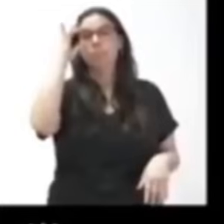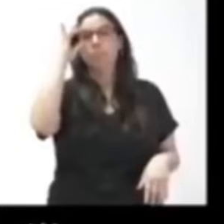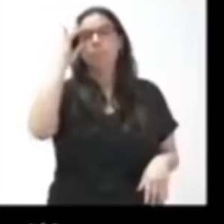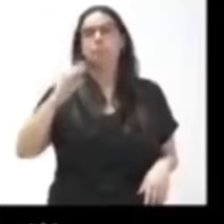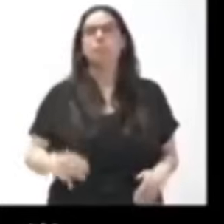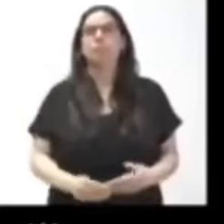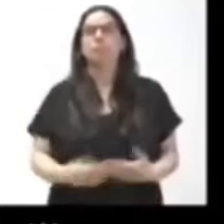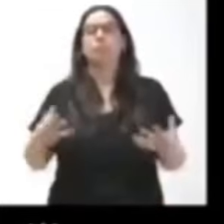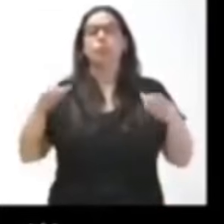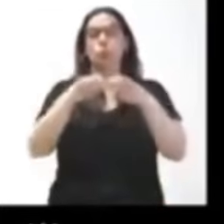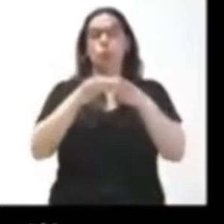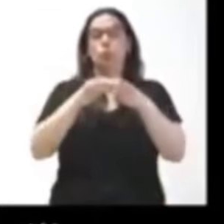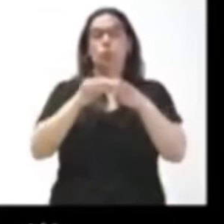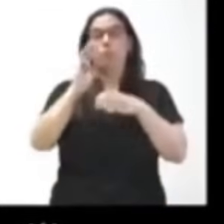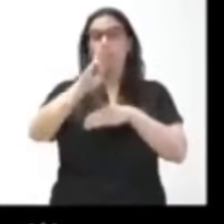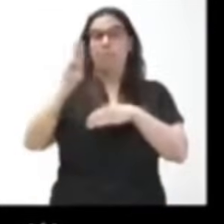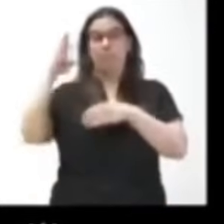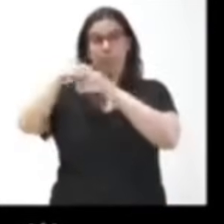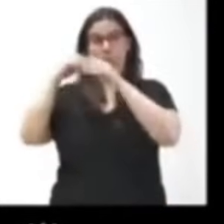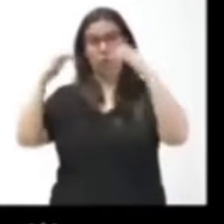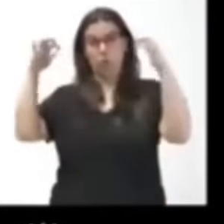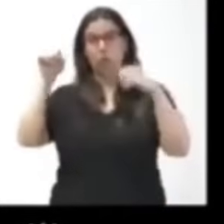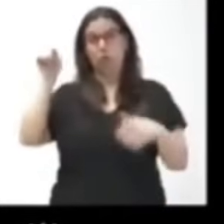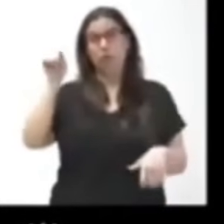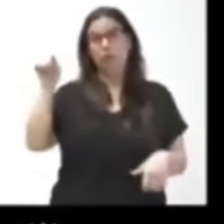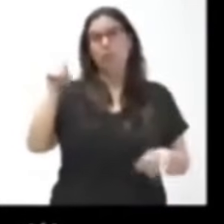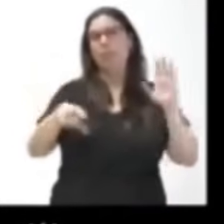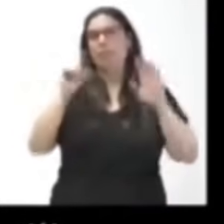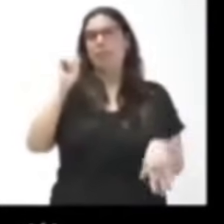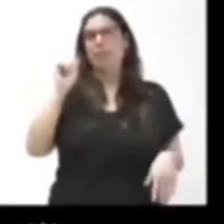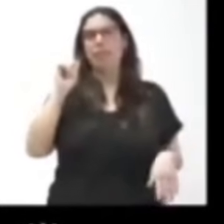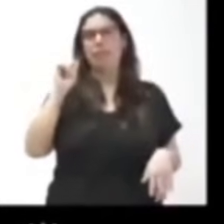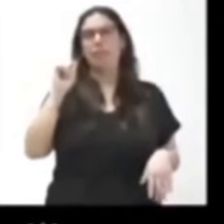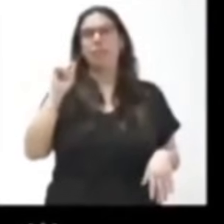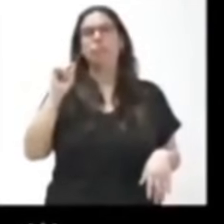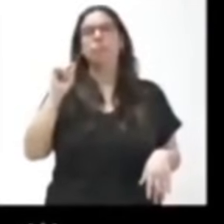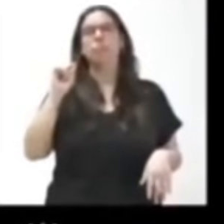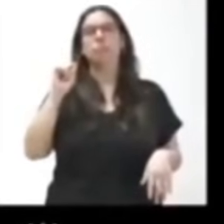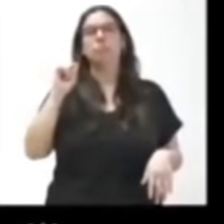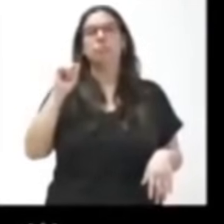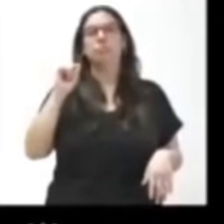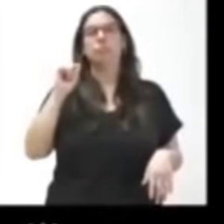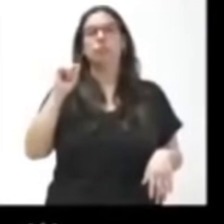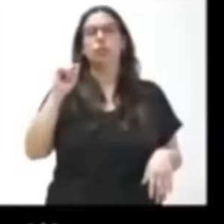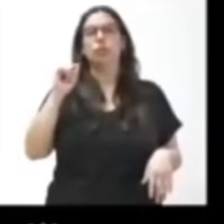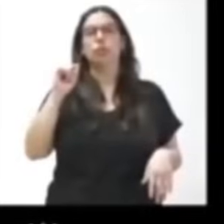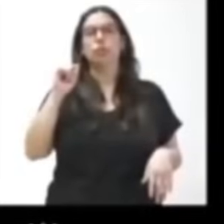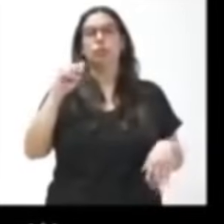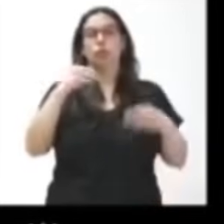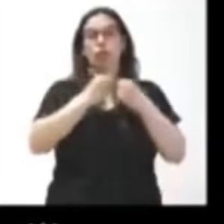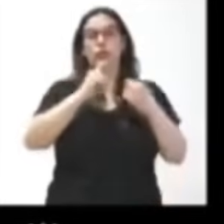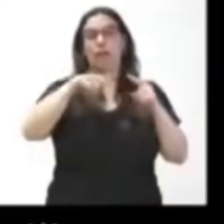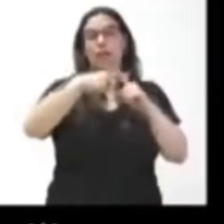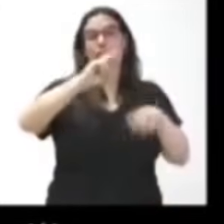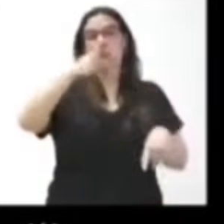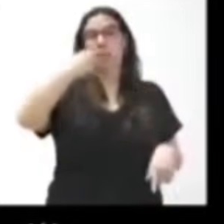el Grupo Parlamentario Popular ha decidido no debatir con el que fue vicepresidente de la Junta de Castilla y